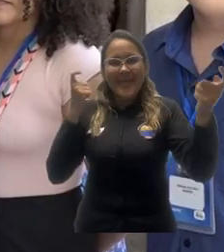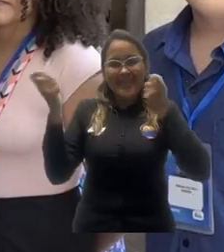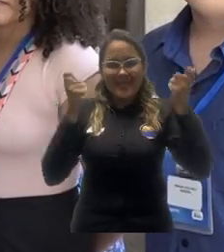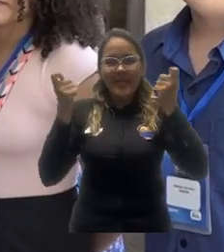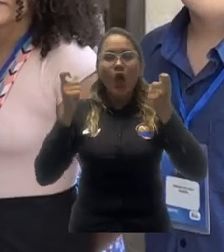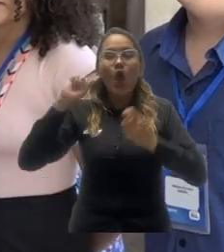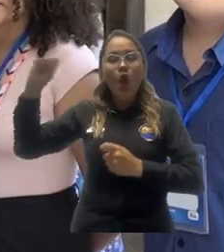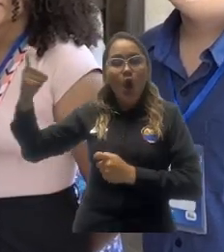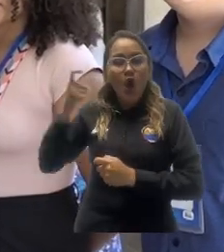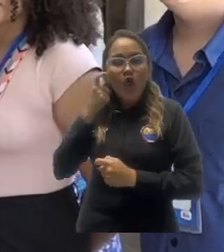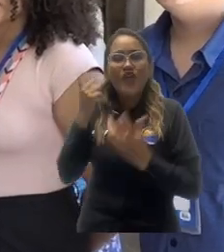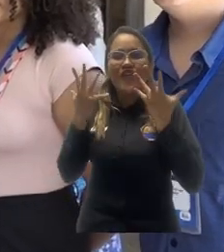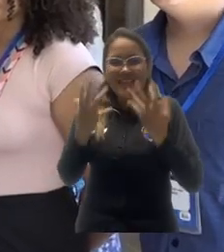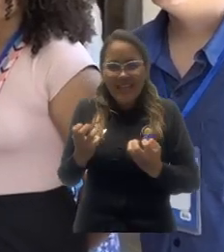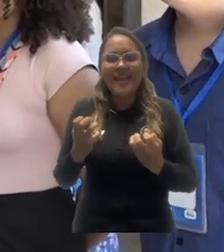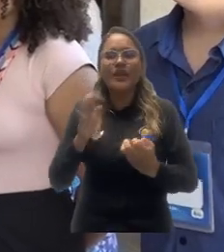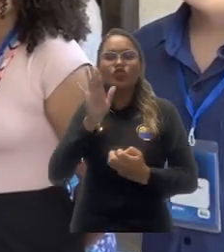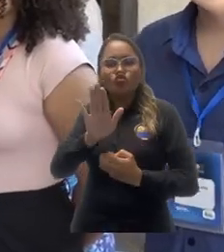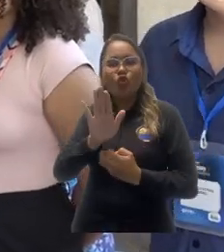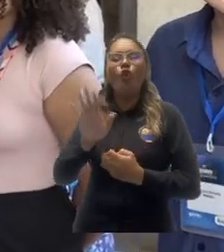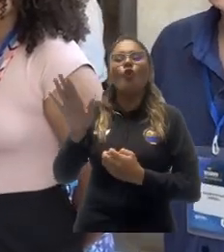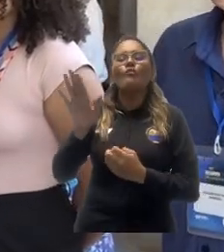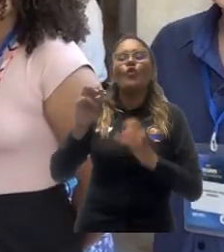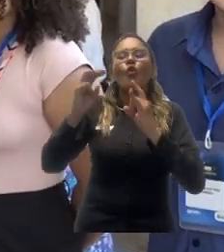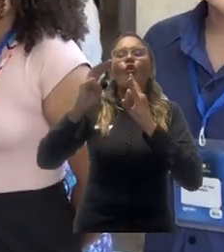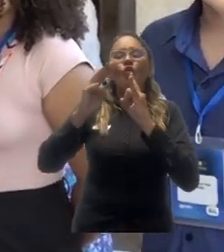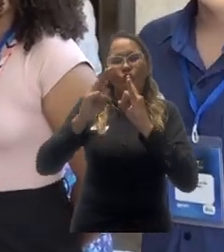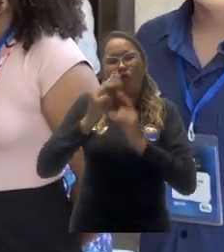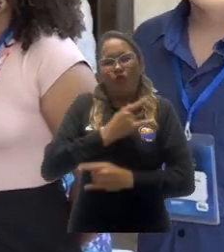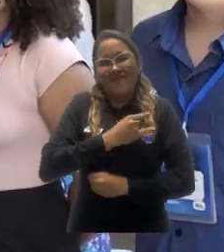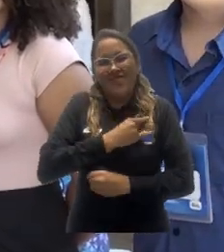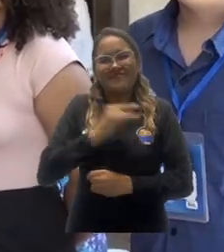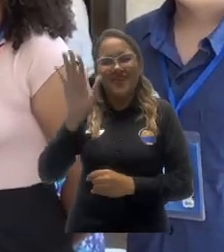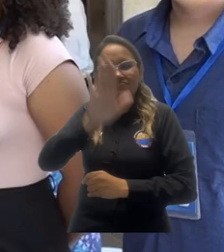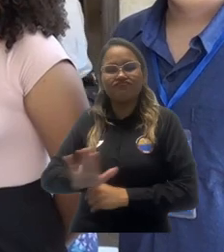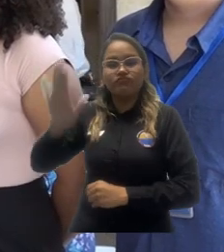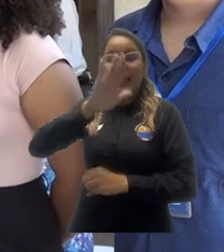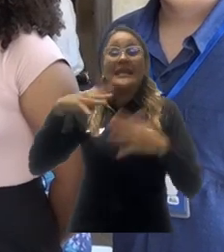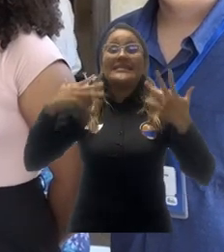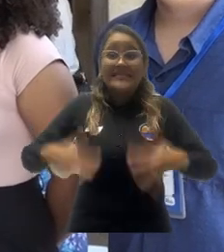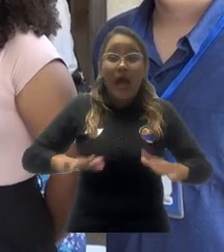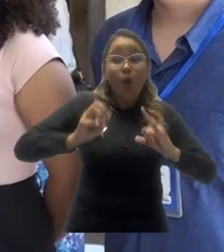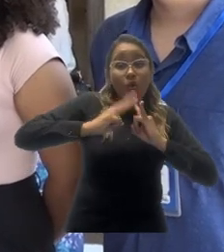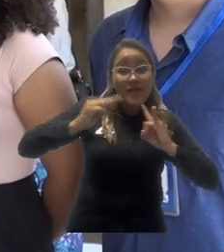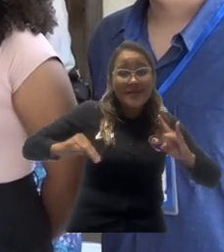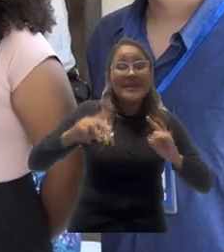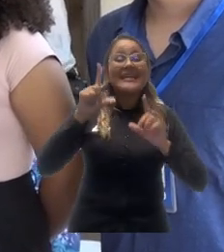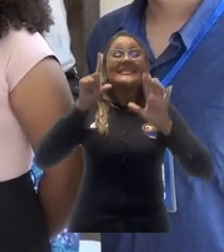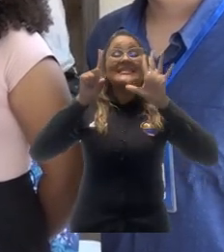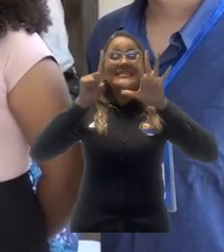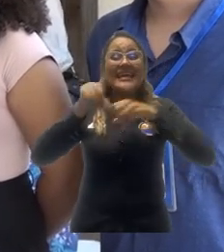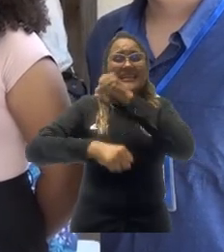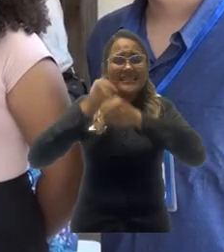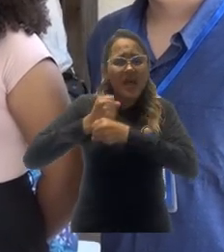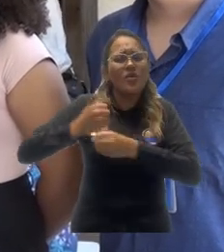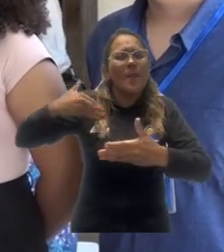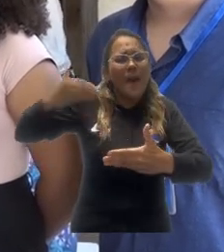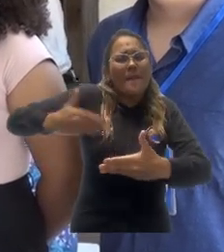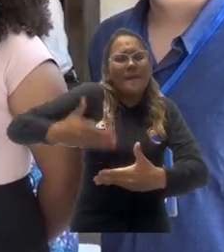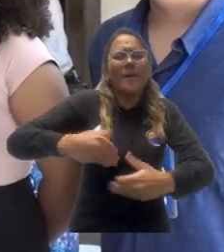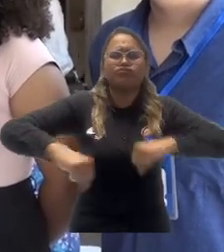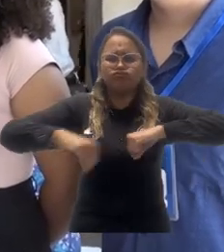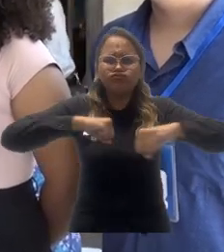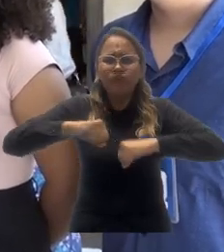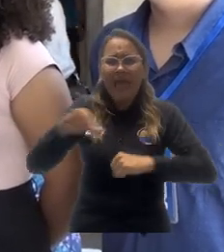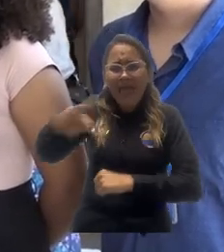Coincide con la estrategia que quiere implementar el gobierno de universidad en tu territorio, pero desde hace ya 6 años la Universidad del Magdalena viene liderando, trayendo a los jóvenes más